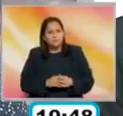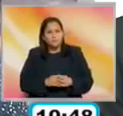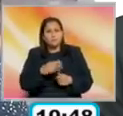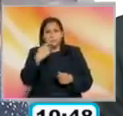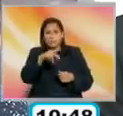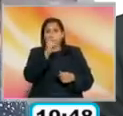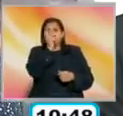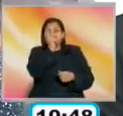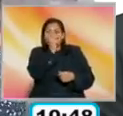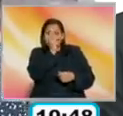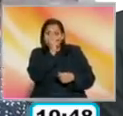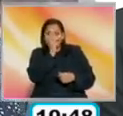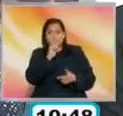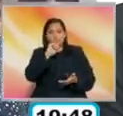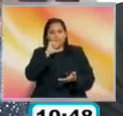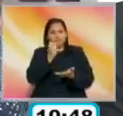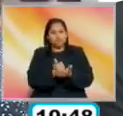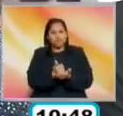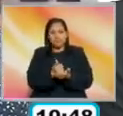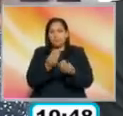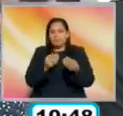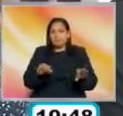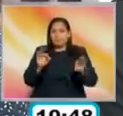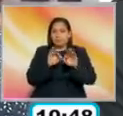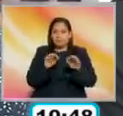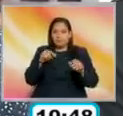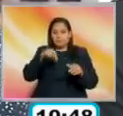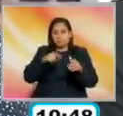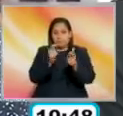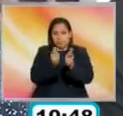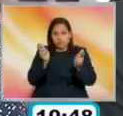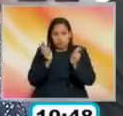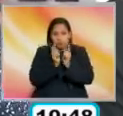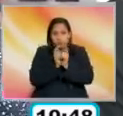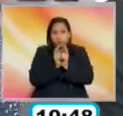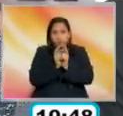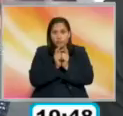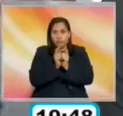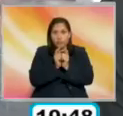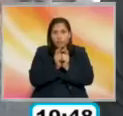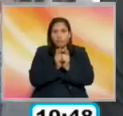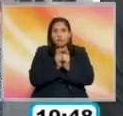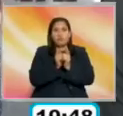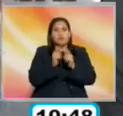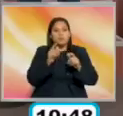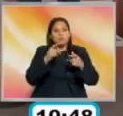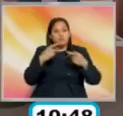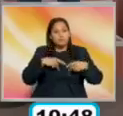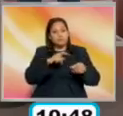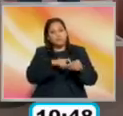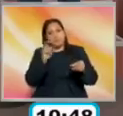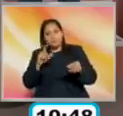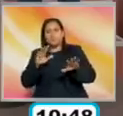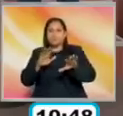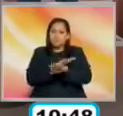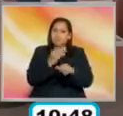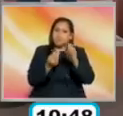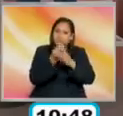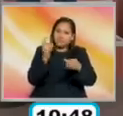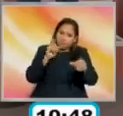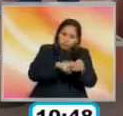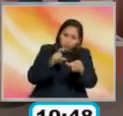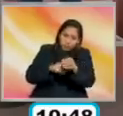tu papá deja esta huella que es importante en la agrupación, ¿no? Cambian de integrantes, se vuelve esta